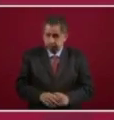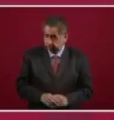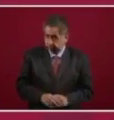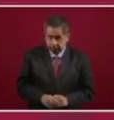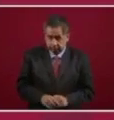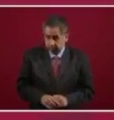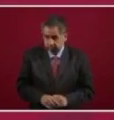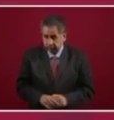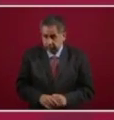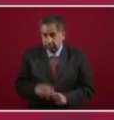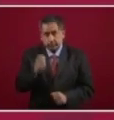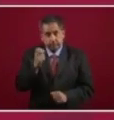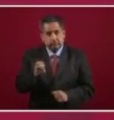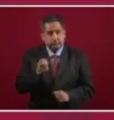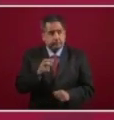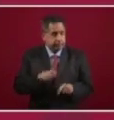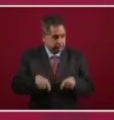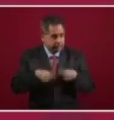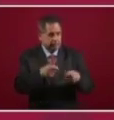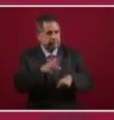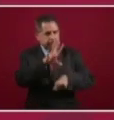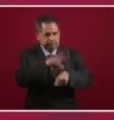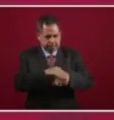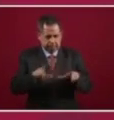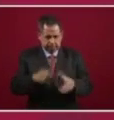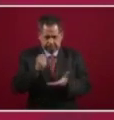O sea, se tenía la concesión